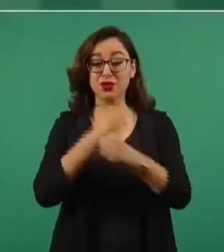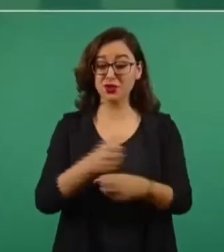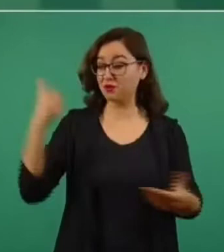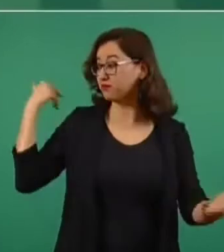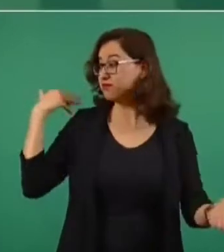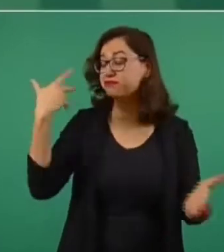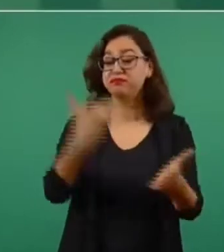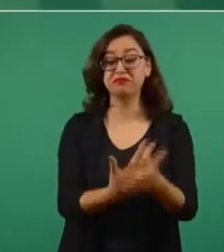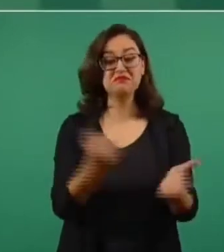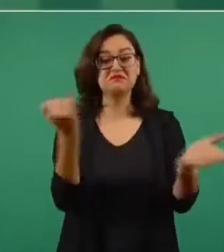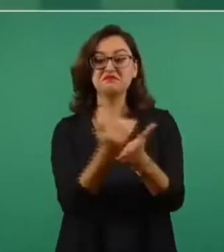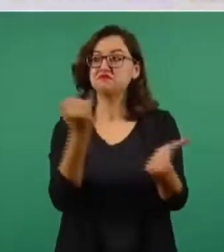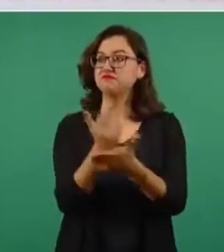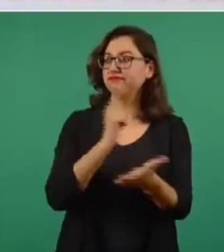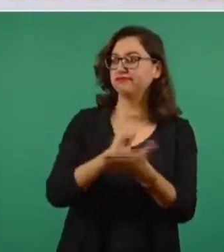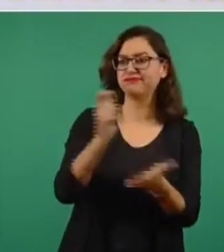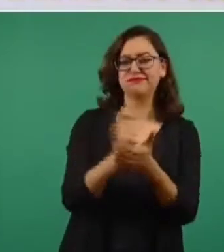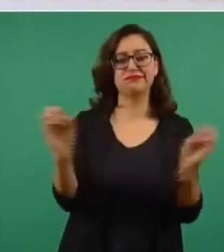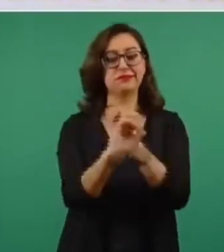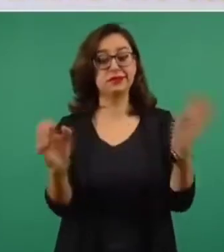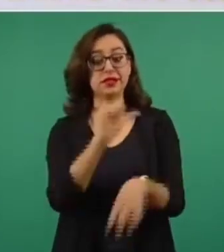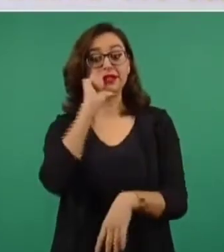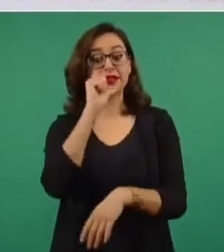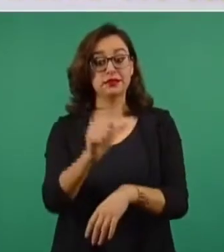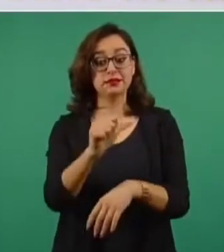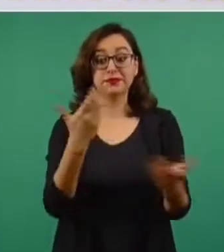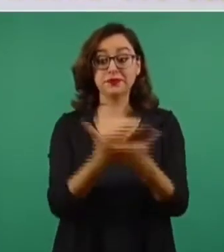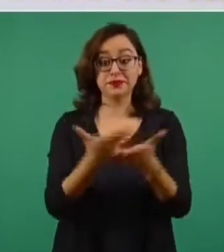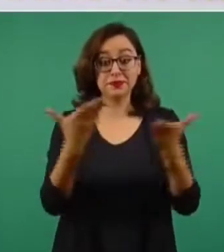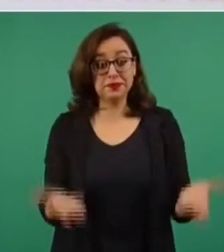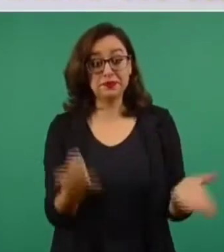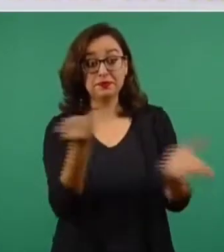Y ahora no hay condonación de impuestos.